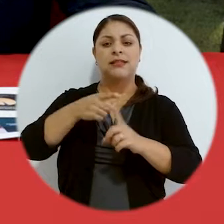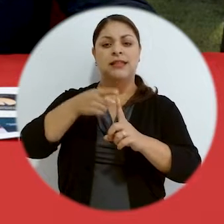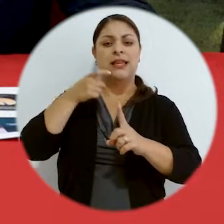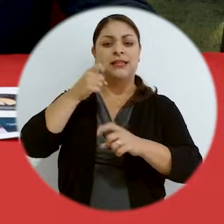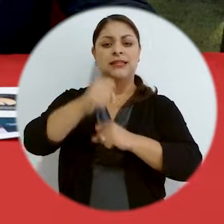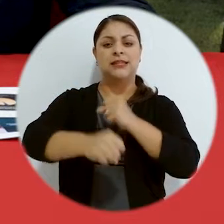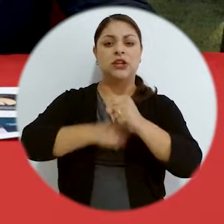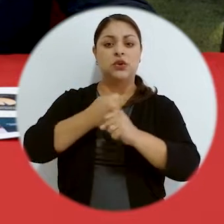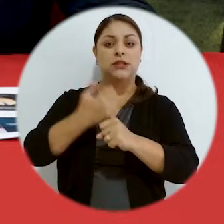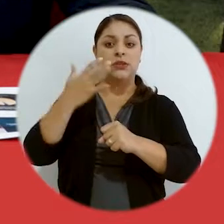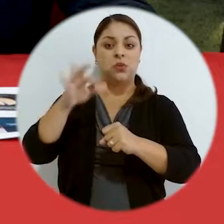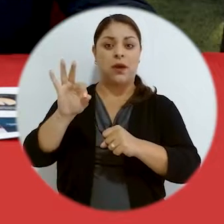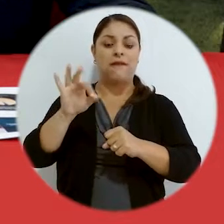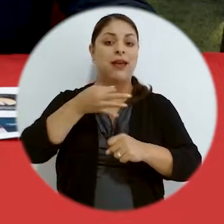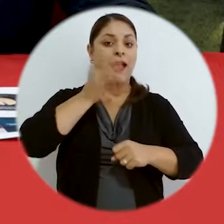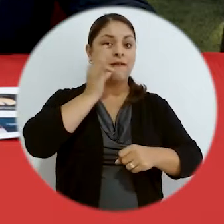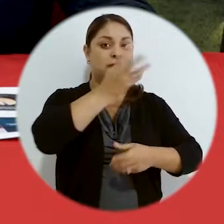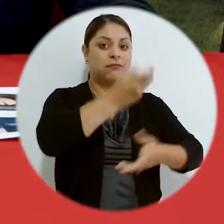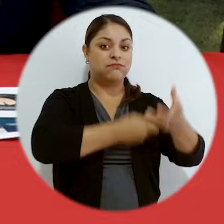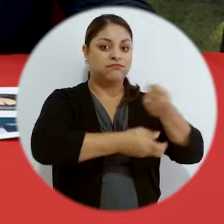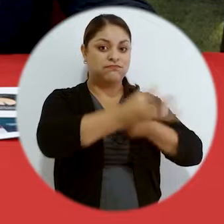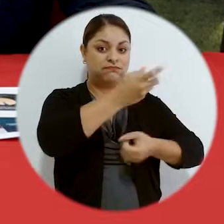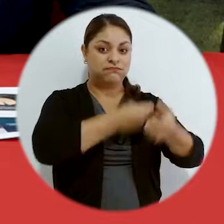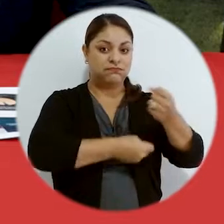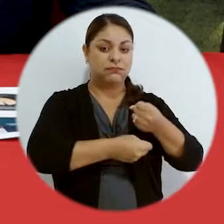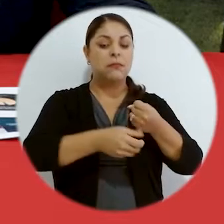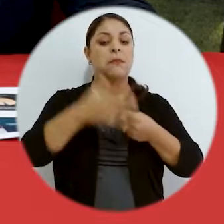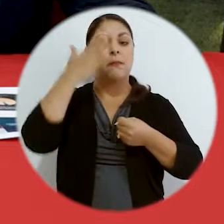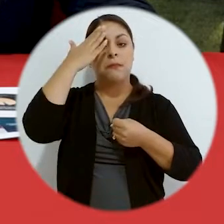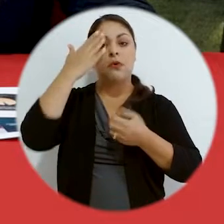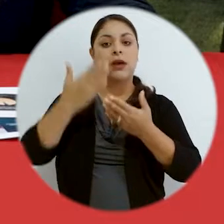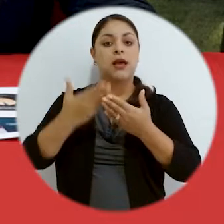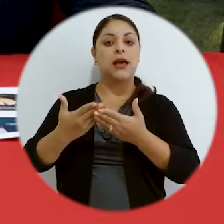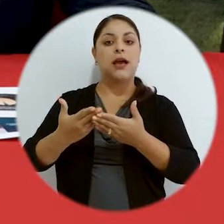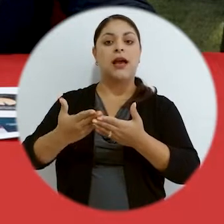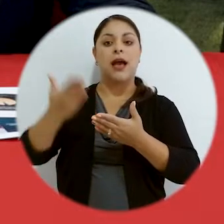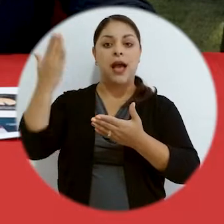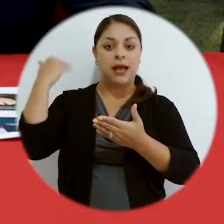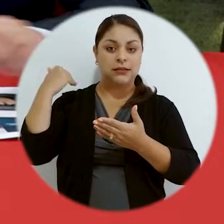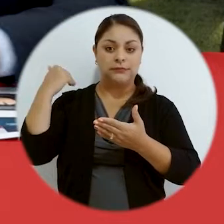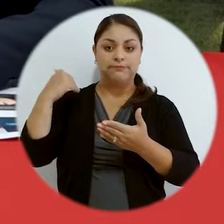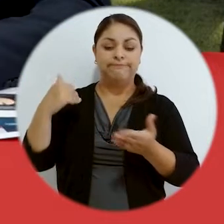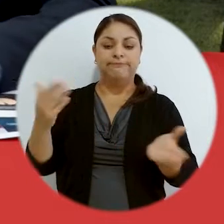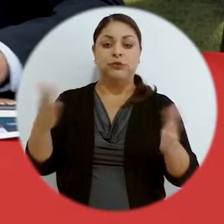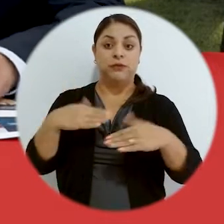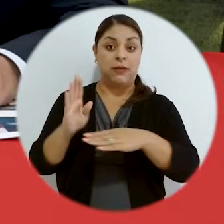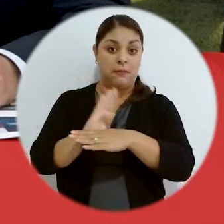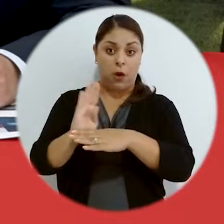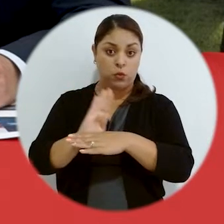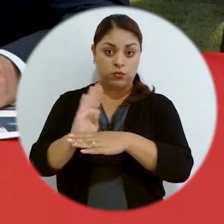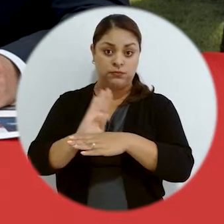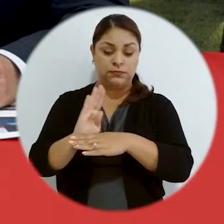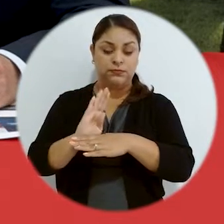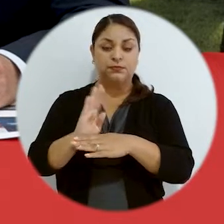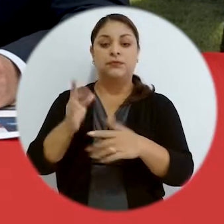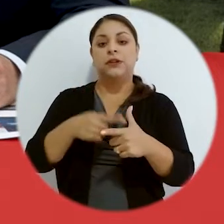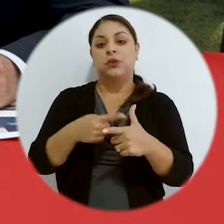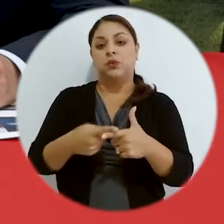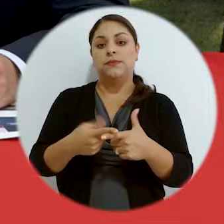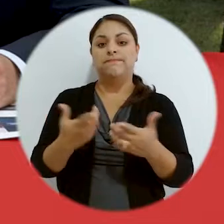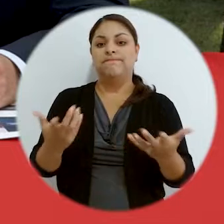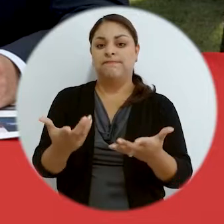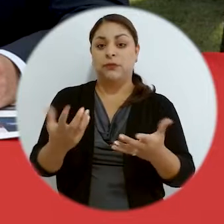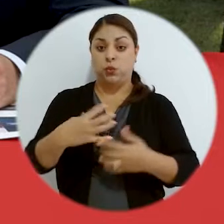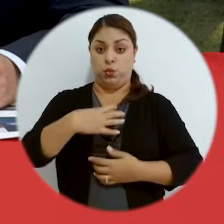los cafetales del siglo XIX, porque en ese entonces no habían bancos y entonces básicamente lo